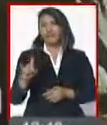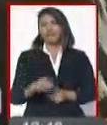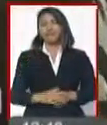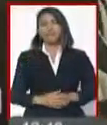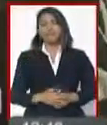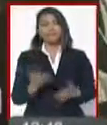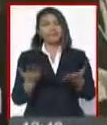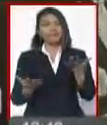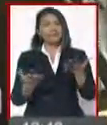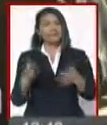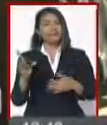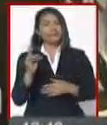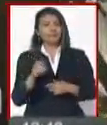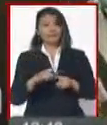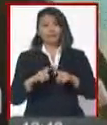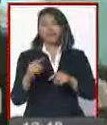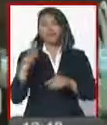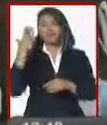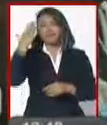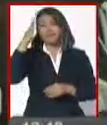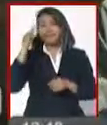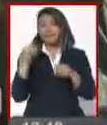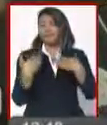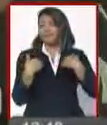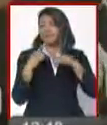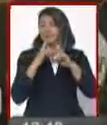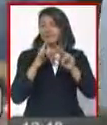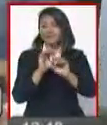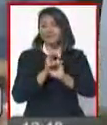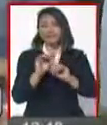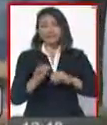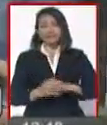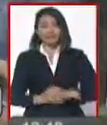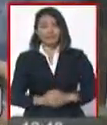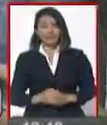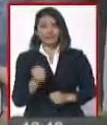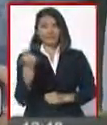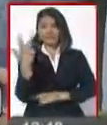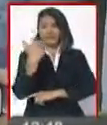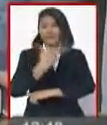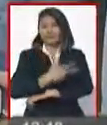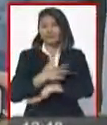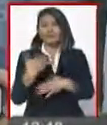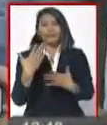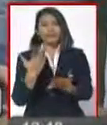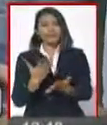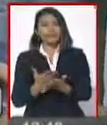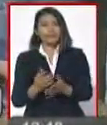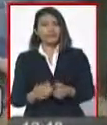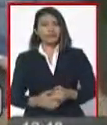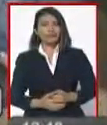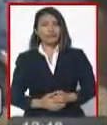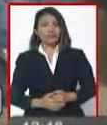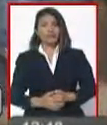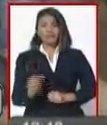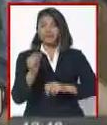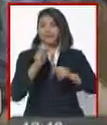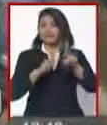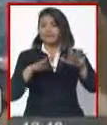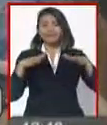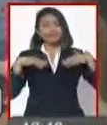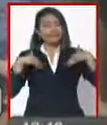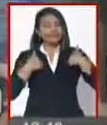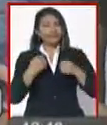2.251.000, ¿no? Aproximadamente. No tenemos hasta el momento respuesta. Ya hemos estado 3 días en paro nosotros allá. Está la gente